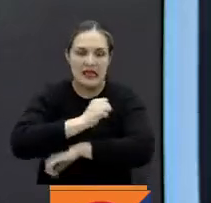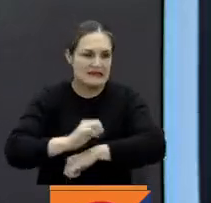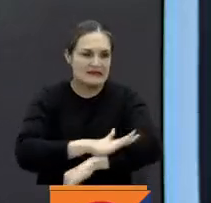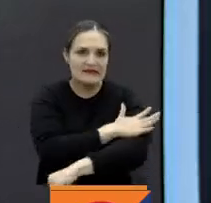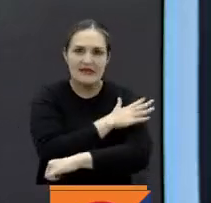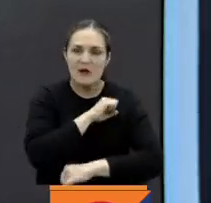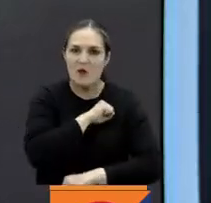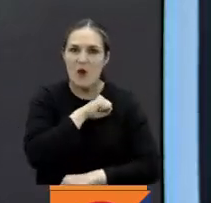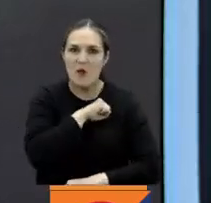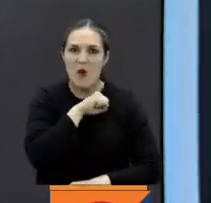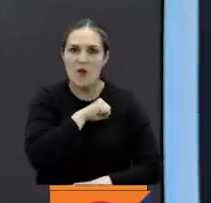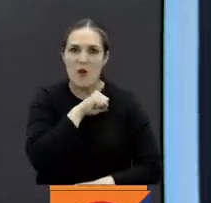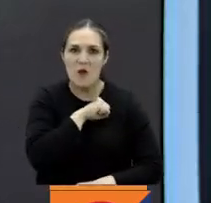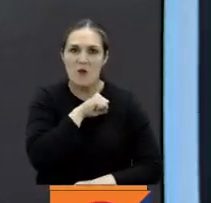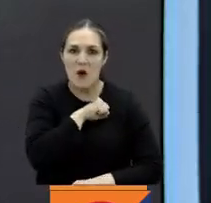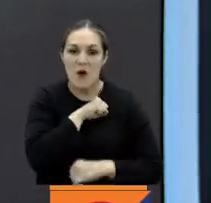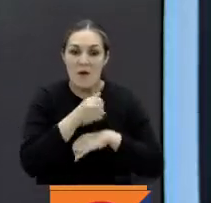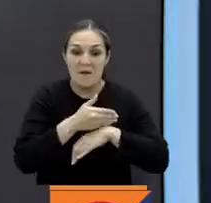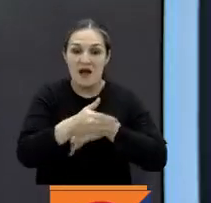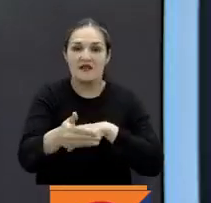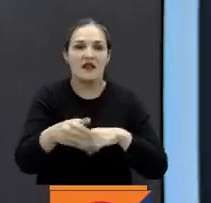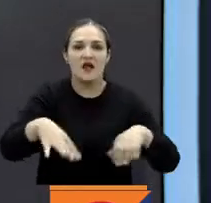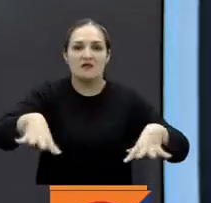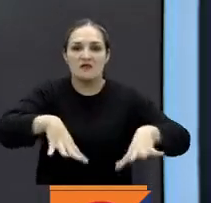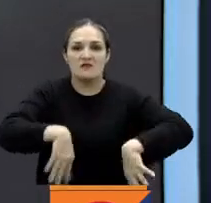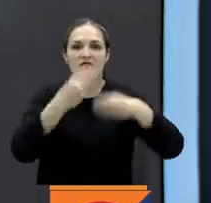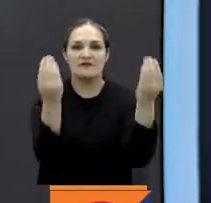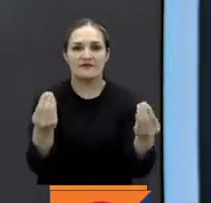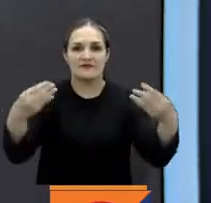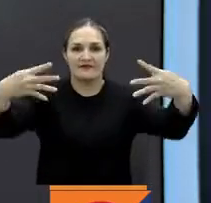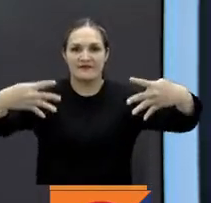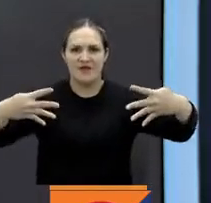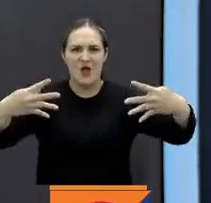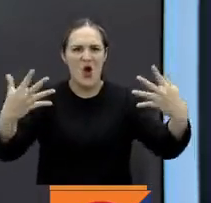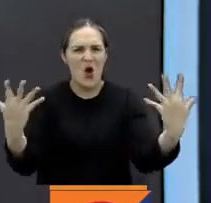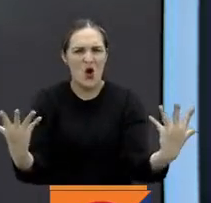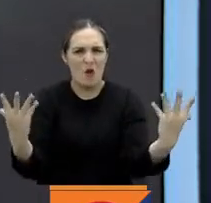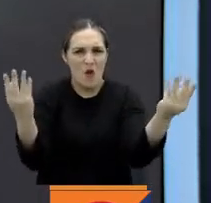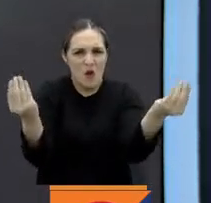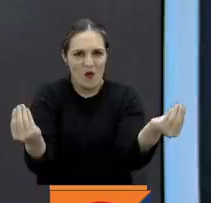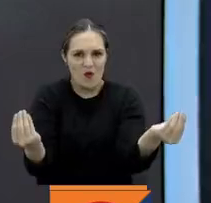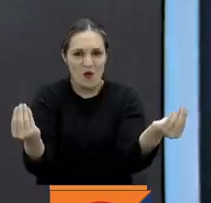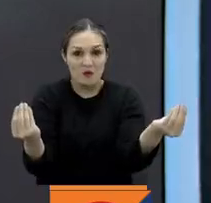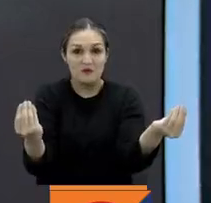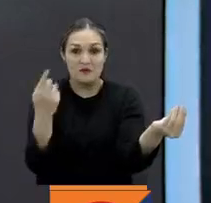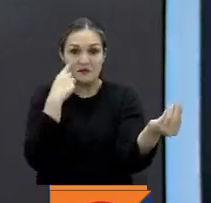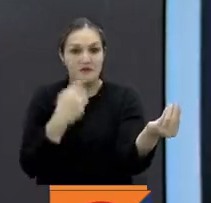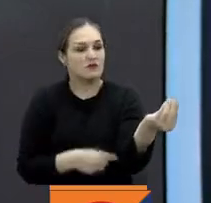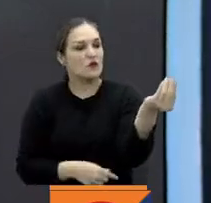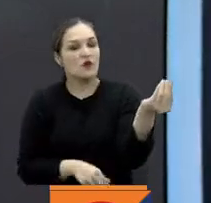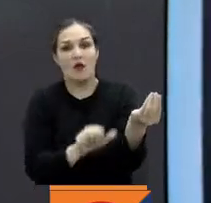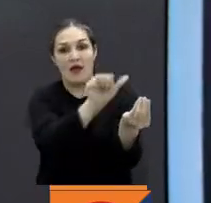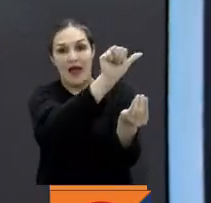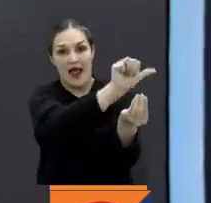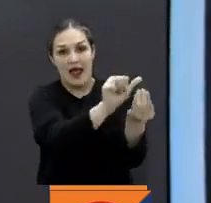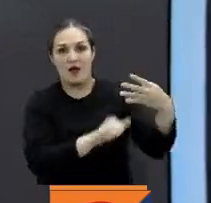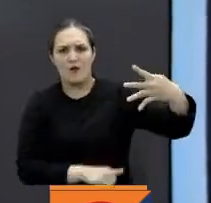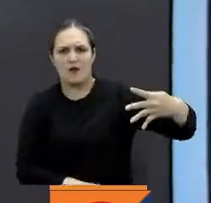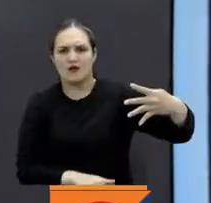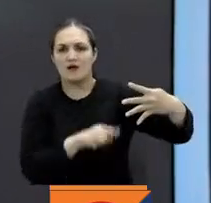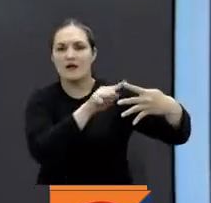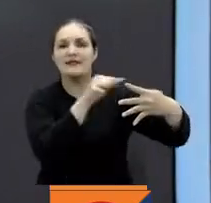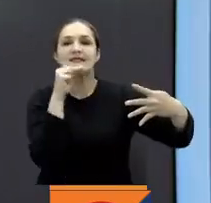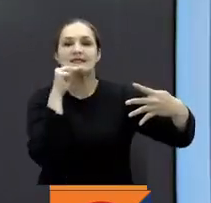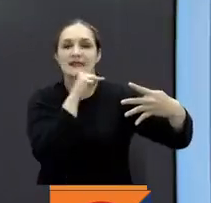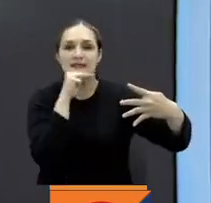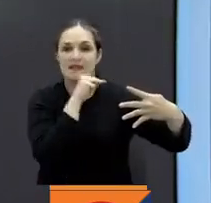infarto. Minutos más tarde se realizó el sorteo, así que vamos a ver cómo quedaron estos grupos. Así que empezamos con el grupo A. Santa